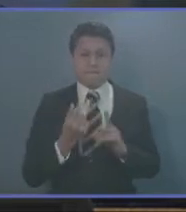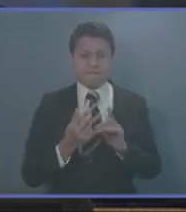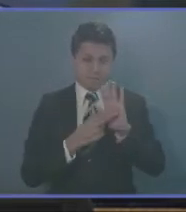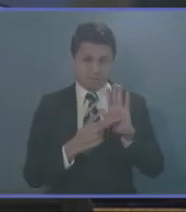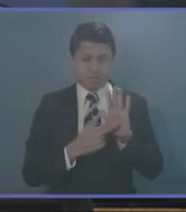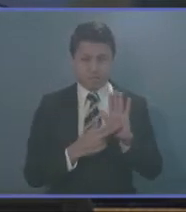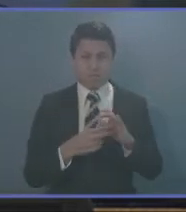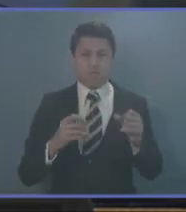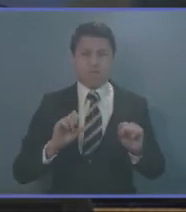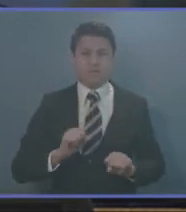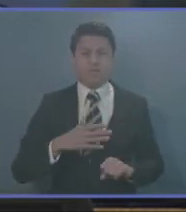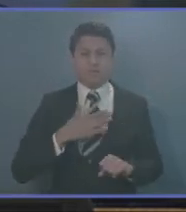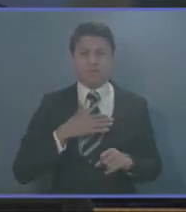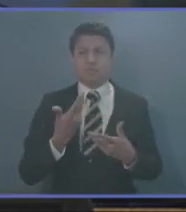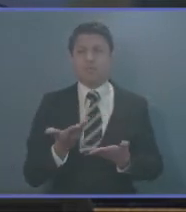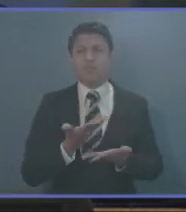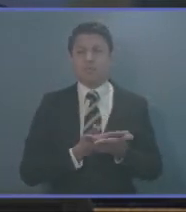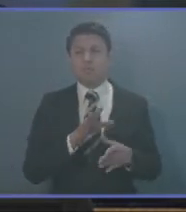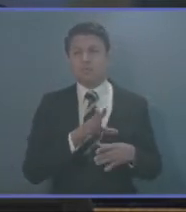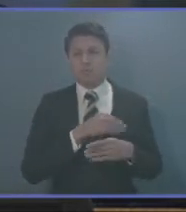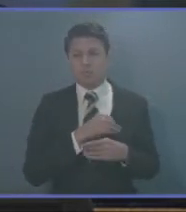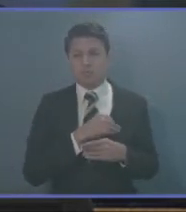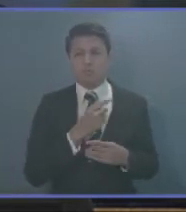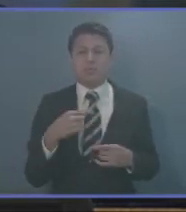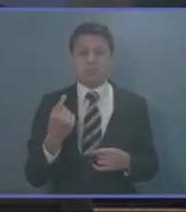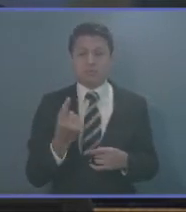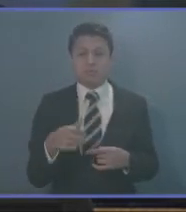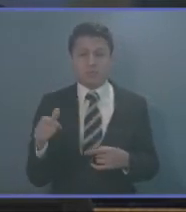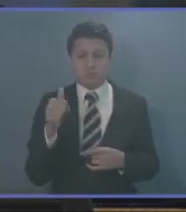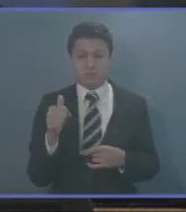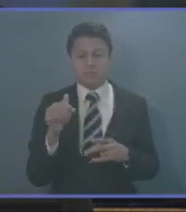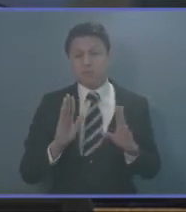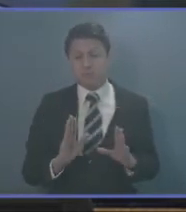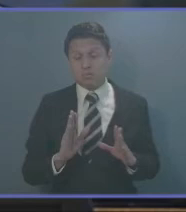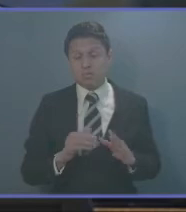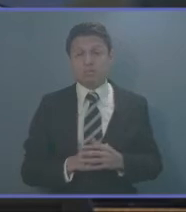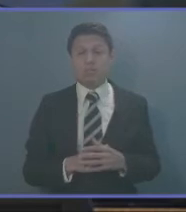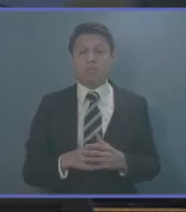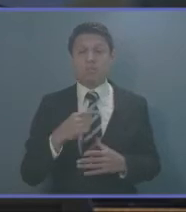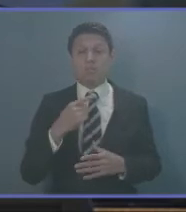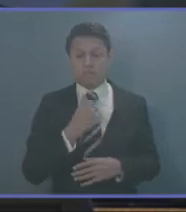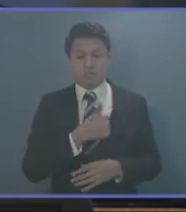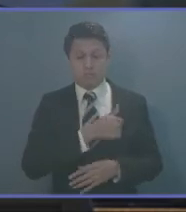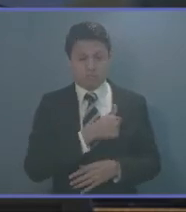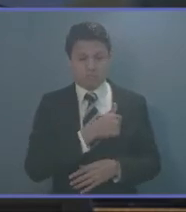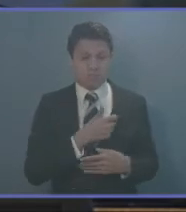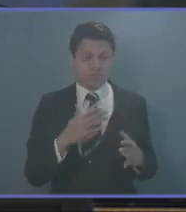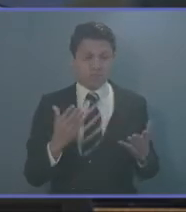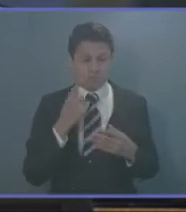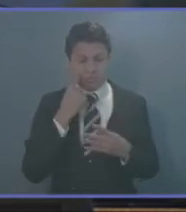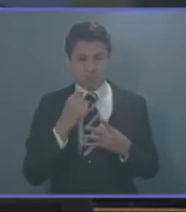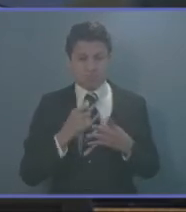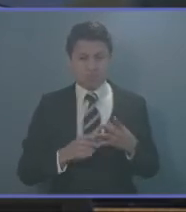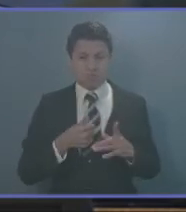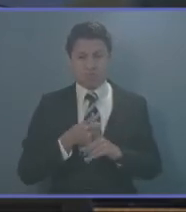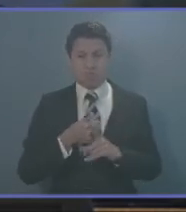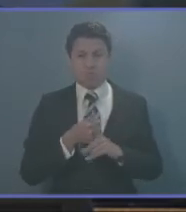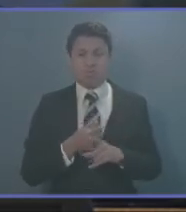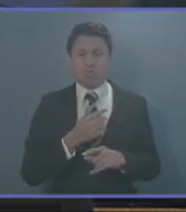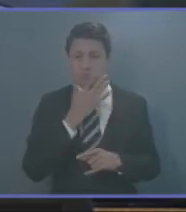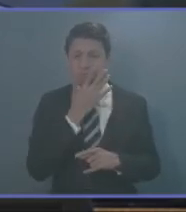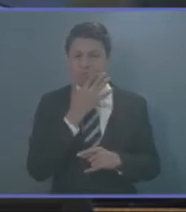representante tengan por aceptada la fecha en que el funcionario o a cargo realizó la calificación